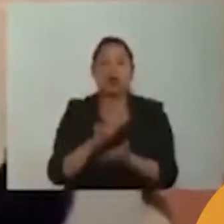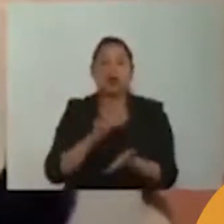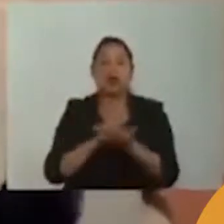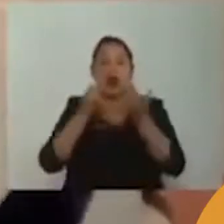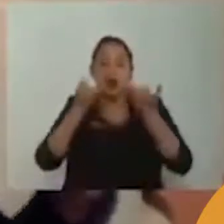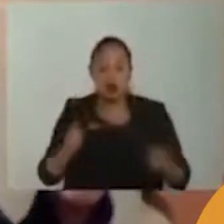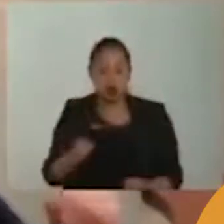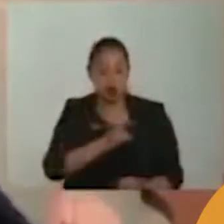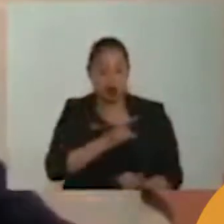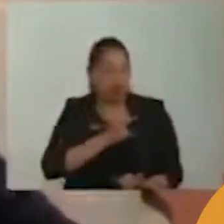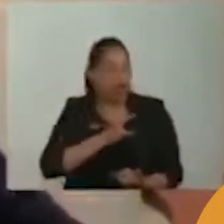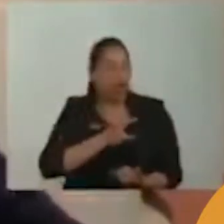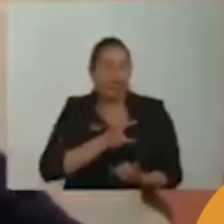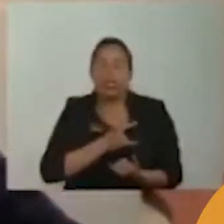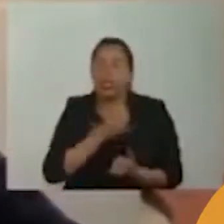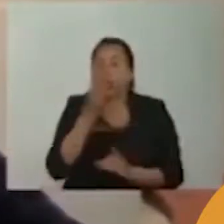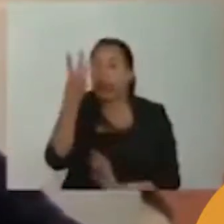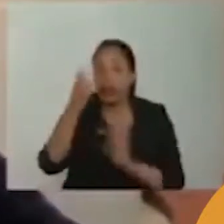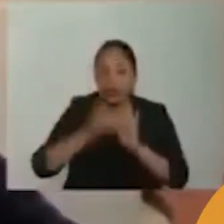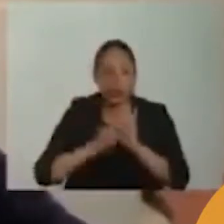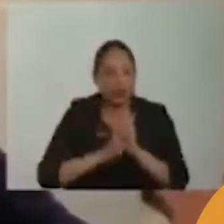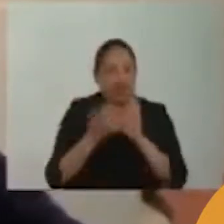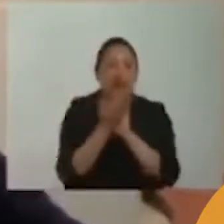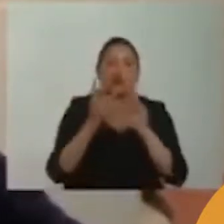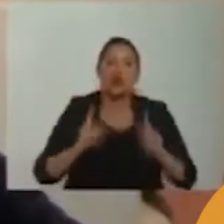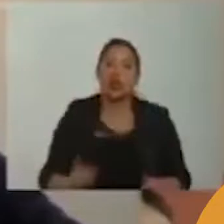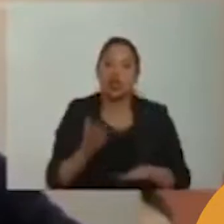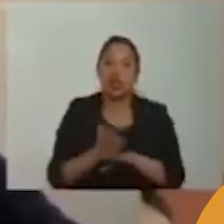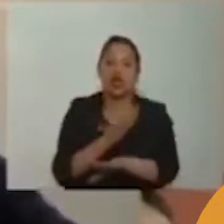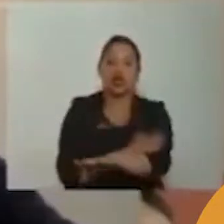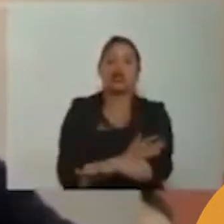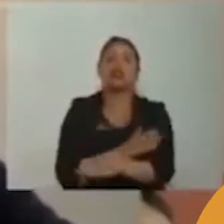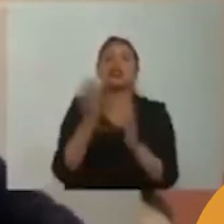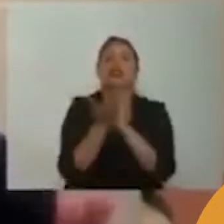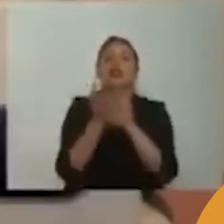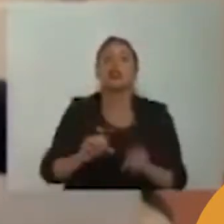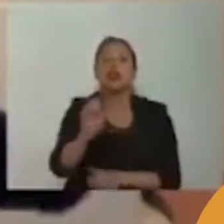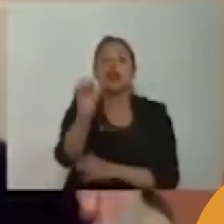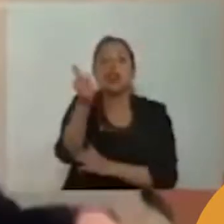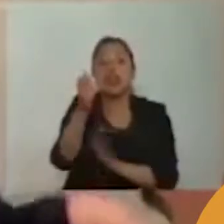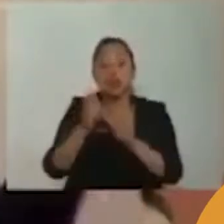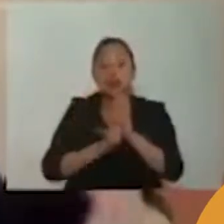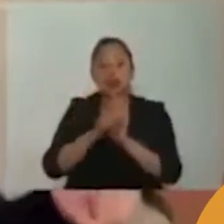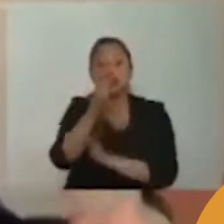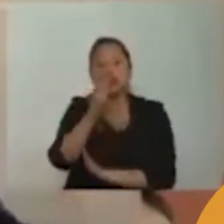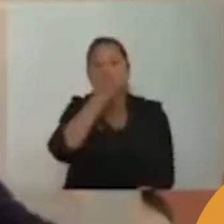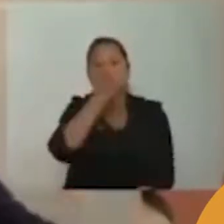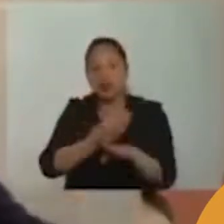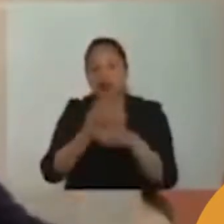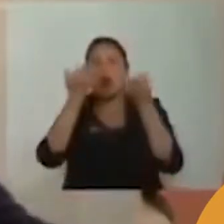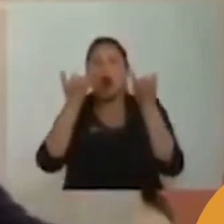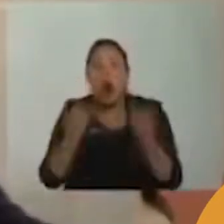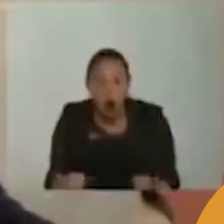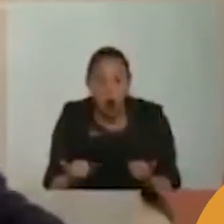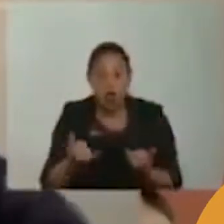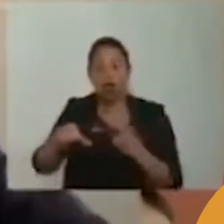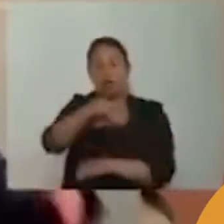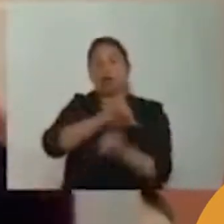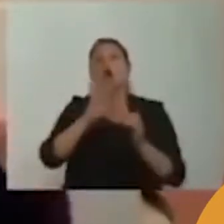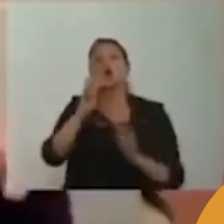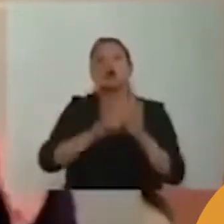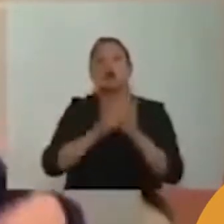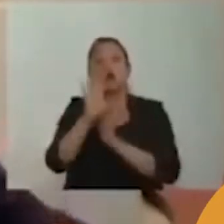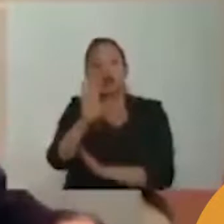han triplicado su cobertura. Antes por estudiante nos daban 10.7 millones de pesos, hoy nos dan 4.5 millones de